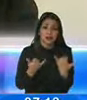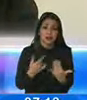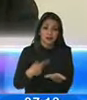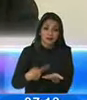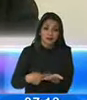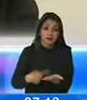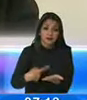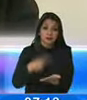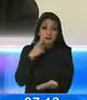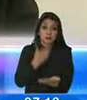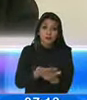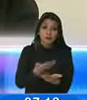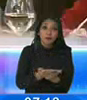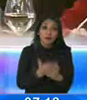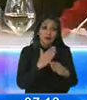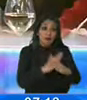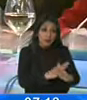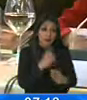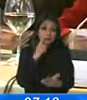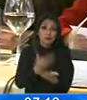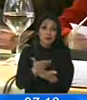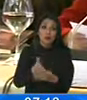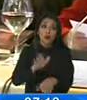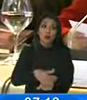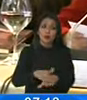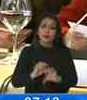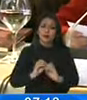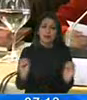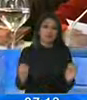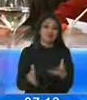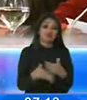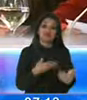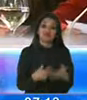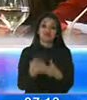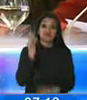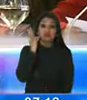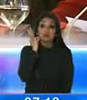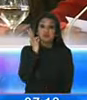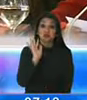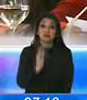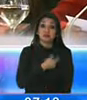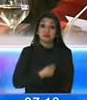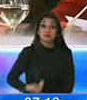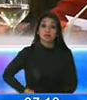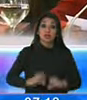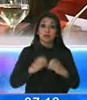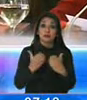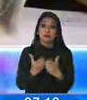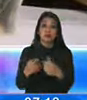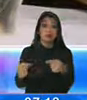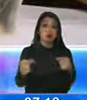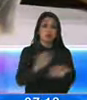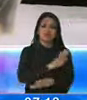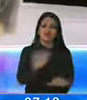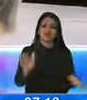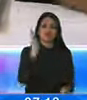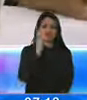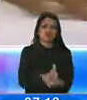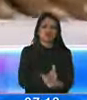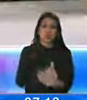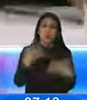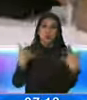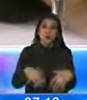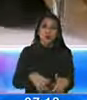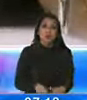analizando ya las pruebas de cargo y de descargo. Pero nada de esto sirvió. María José Carrión no permitió más discusiones y la maratónica